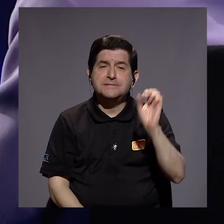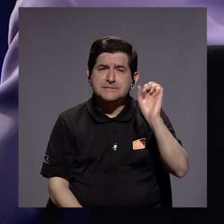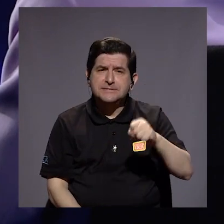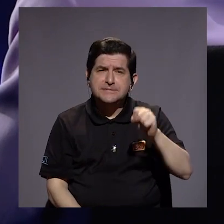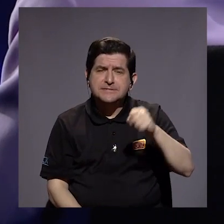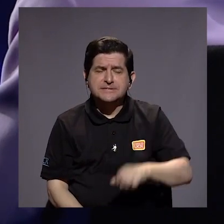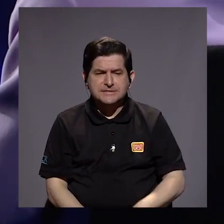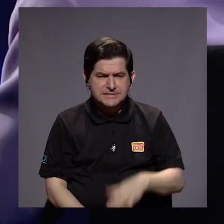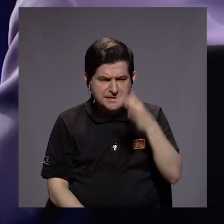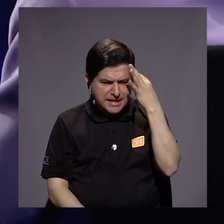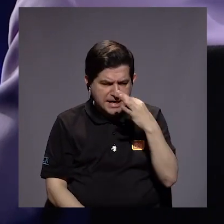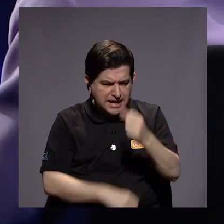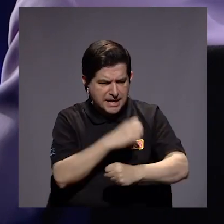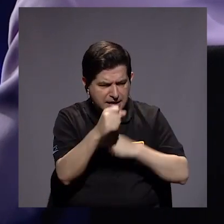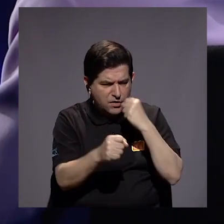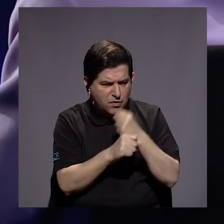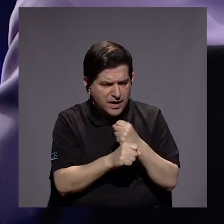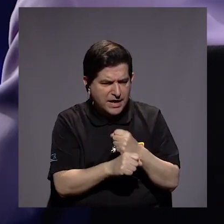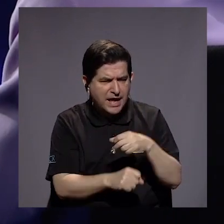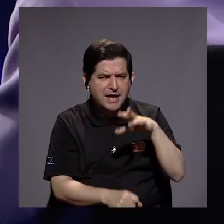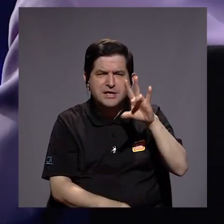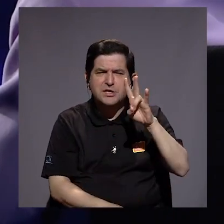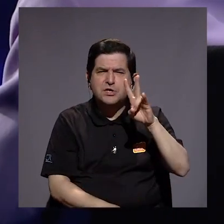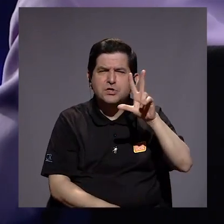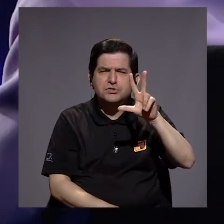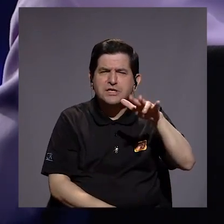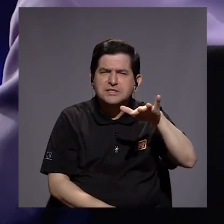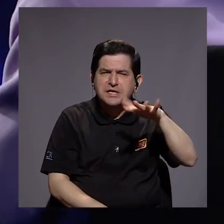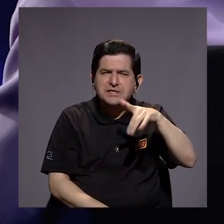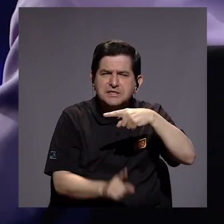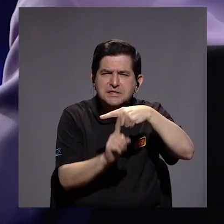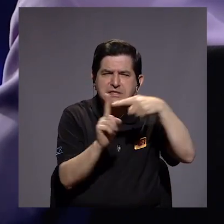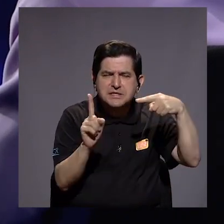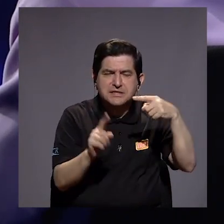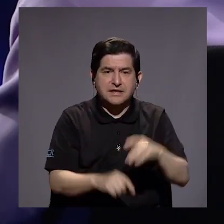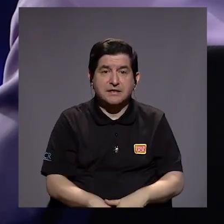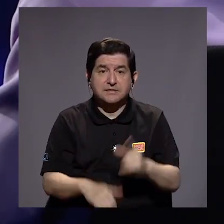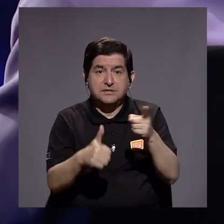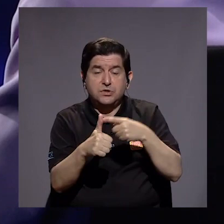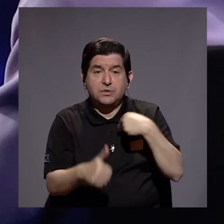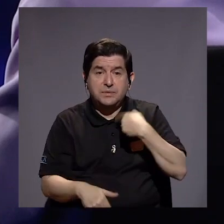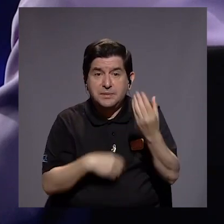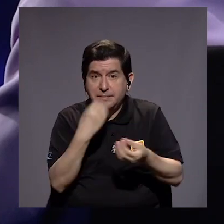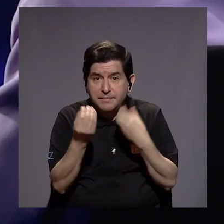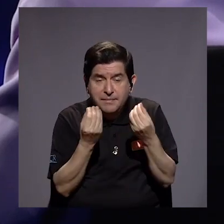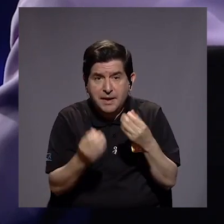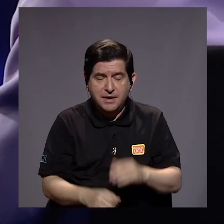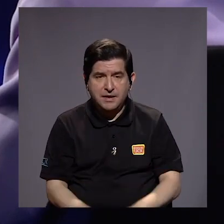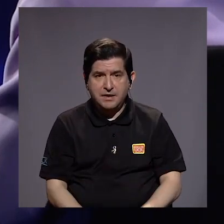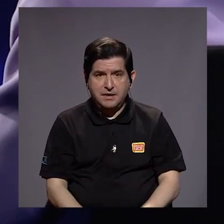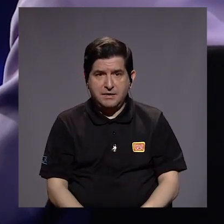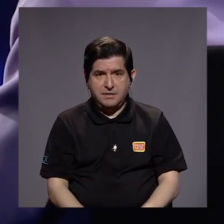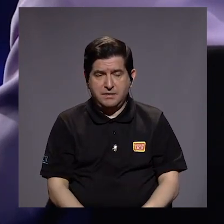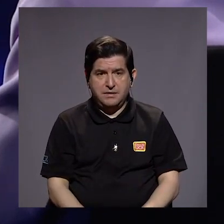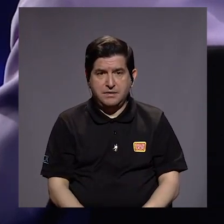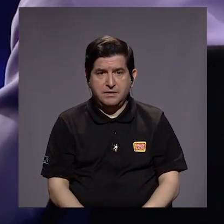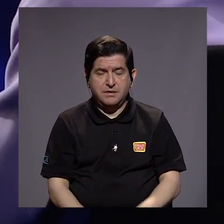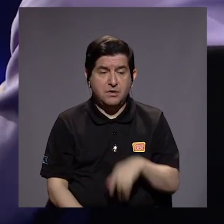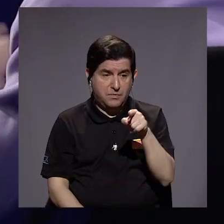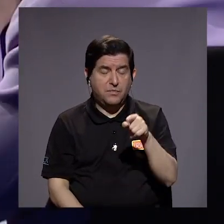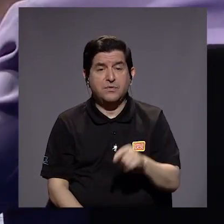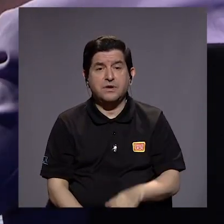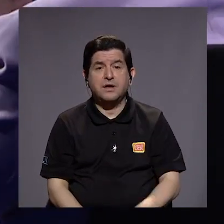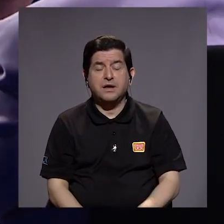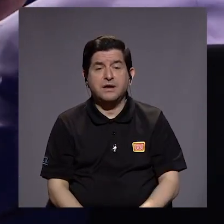Bueno, sí, yo regresé aquí por ahí del año 63, como a mediados. Lo primero que hice, porque no